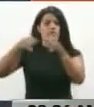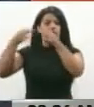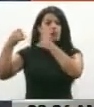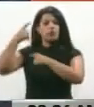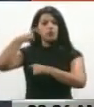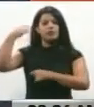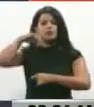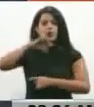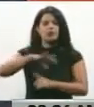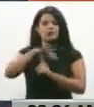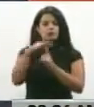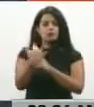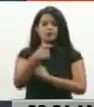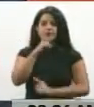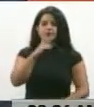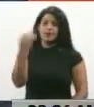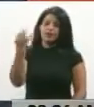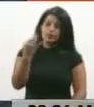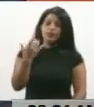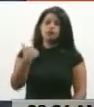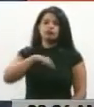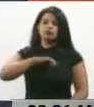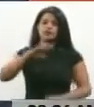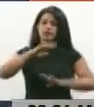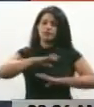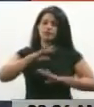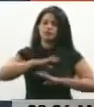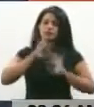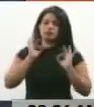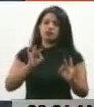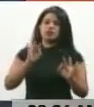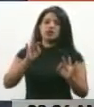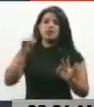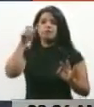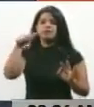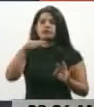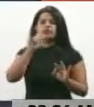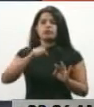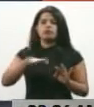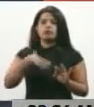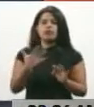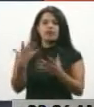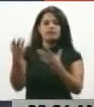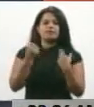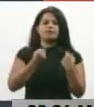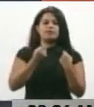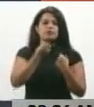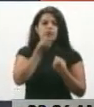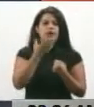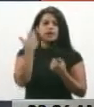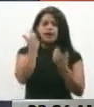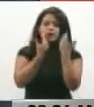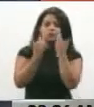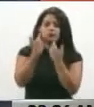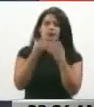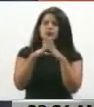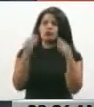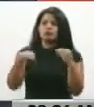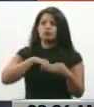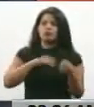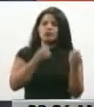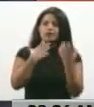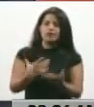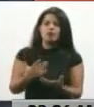difícil situación. Y la verdad es que estamos muy satisfechos de que el público reciba con ese cariño que nosotros tratamos